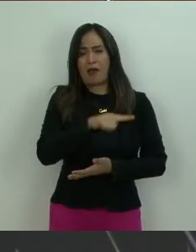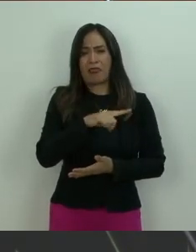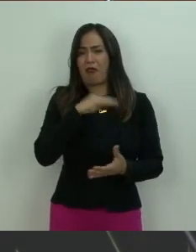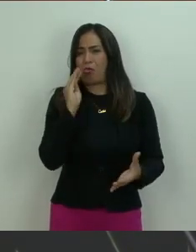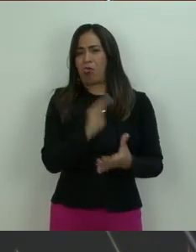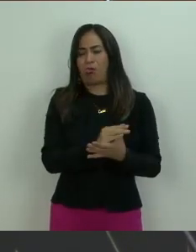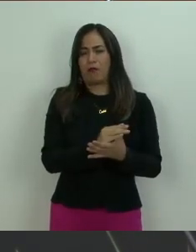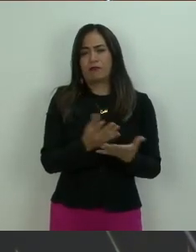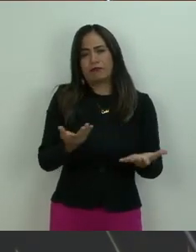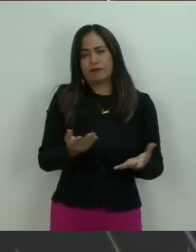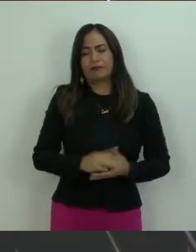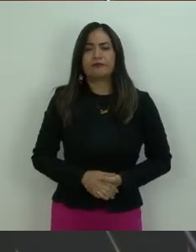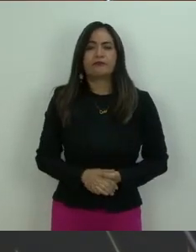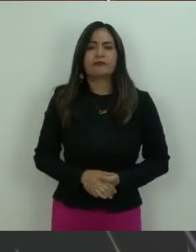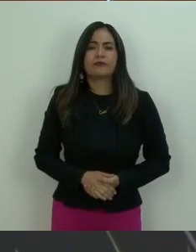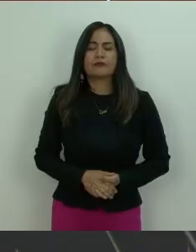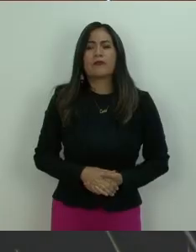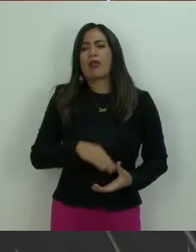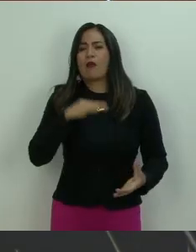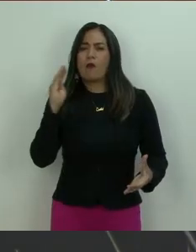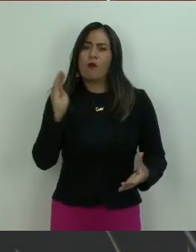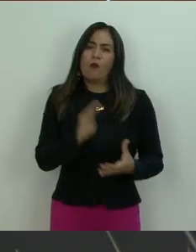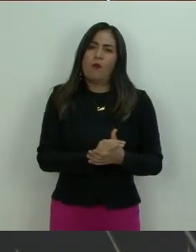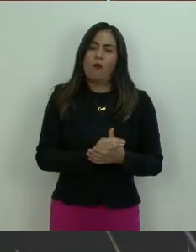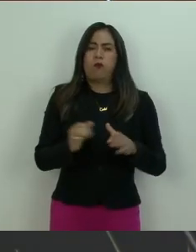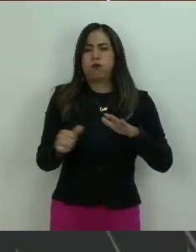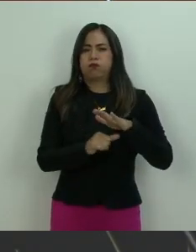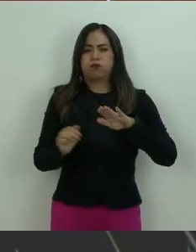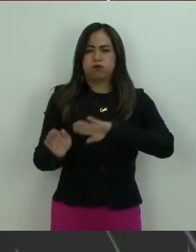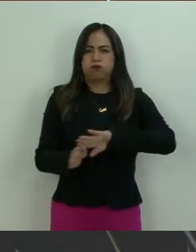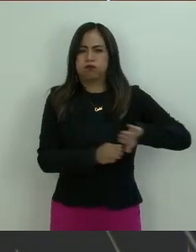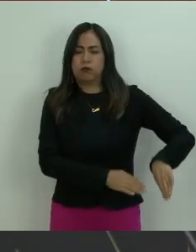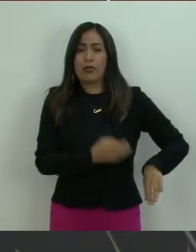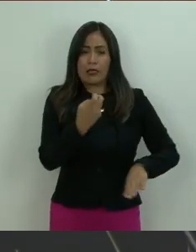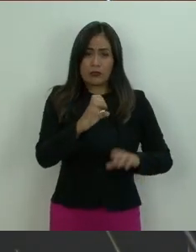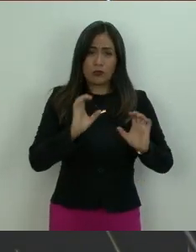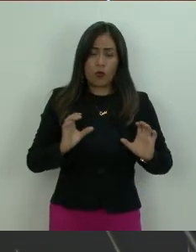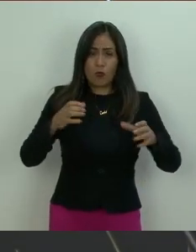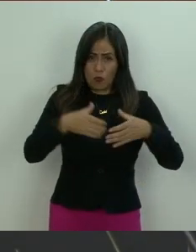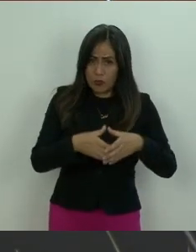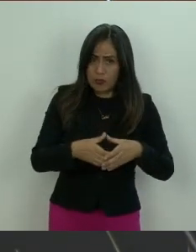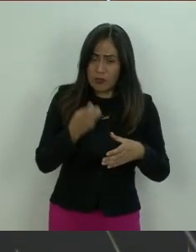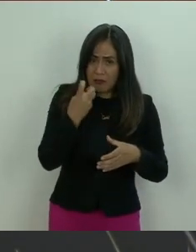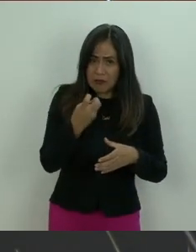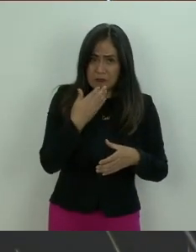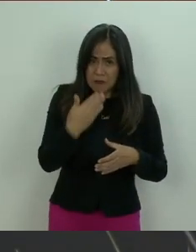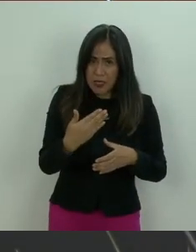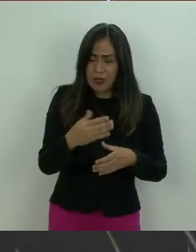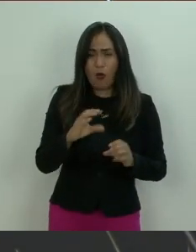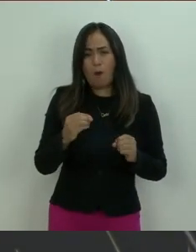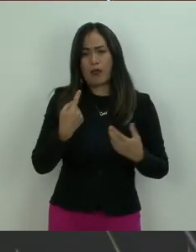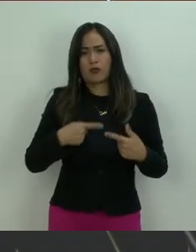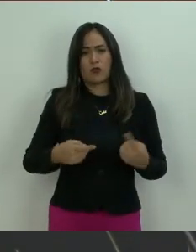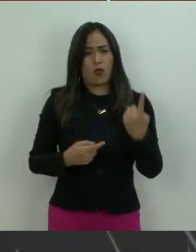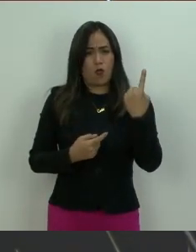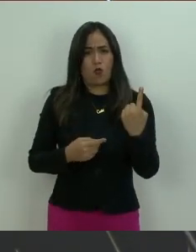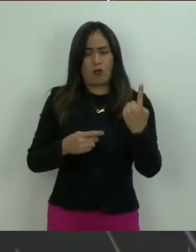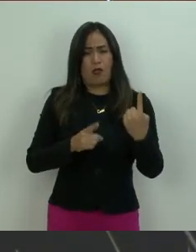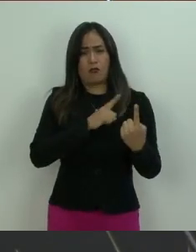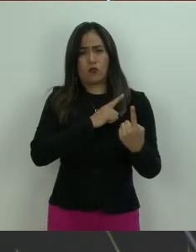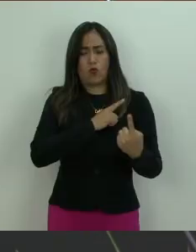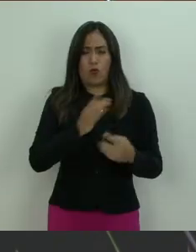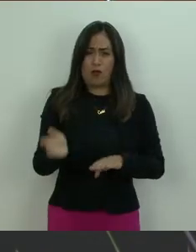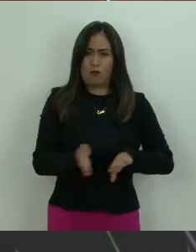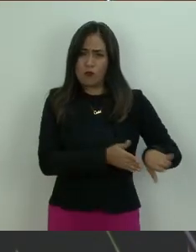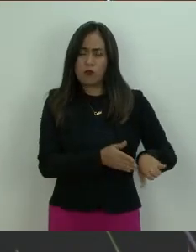silencio. La invisibilidad y el aislamiento no pueden ser el destino de ninguna comunidad, de ninguna persona. La igualdad y el reconocimiento